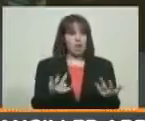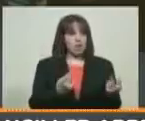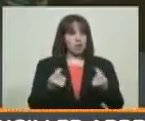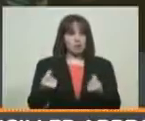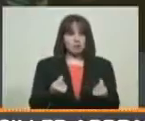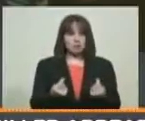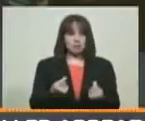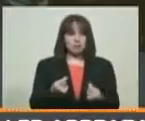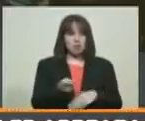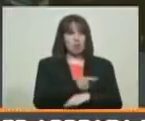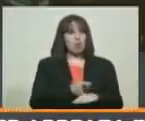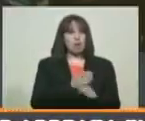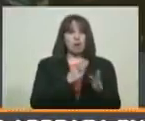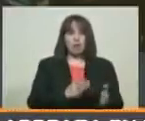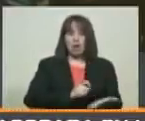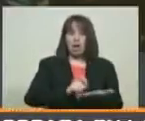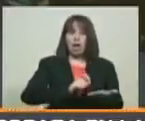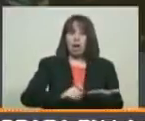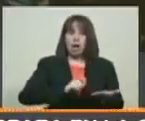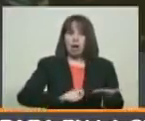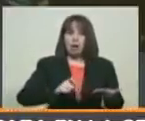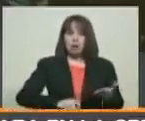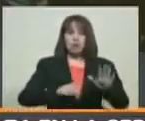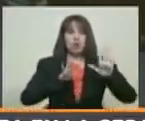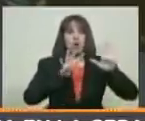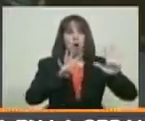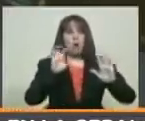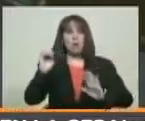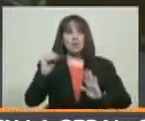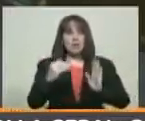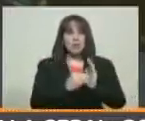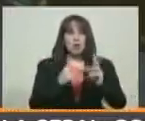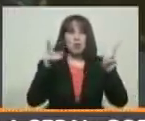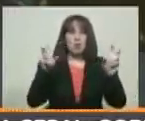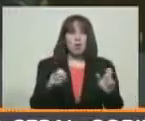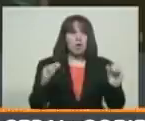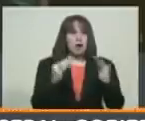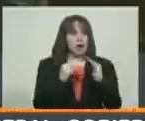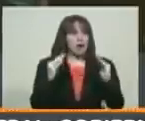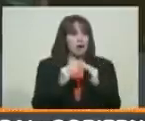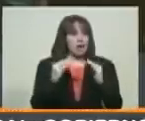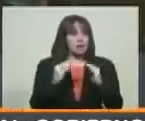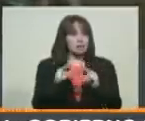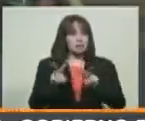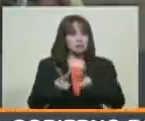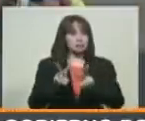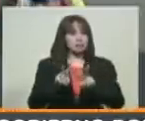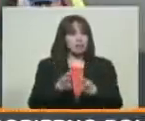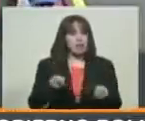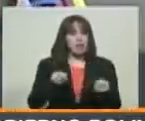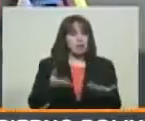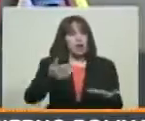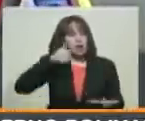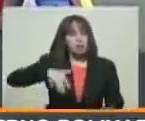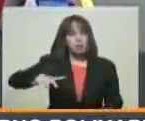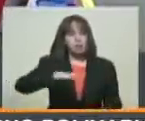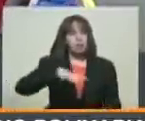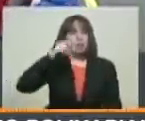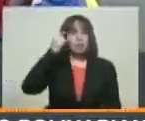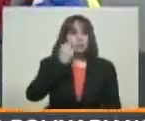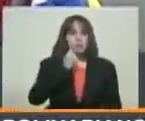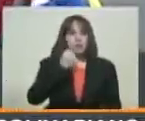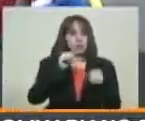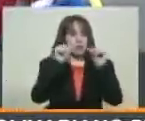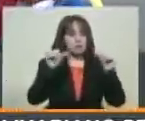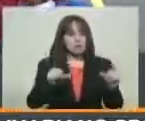Luis Roja, para construir 90.000 nuevas viviendas para el pueblo del Estado Sucre, para el